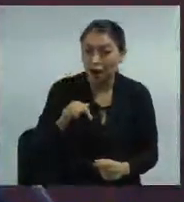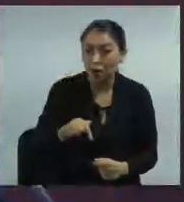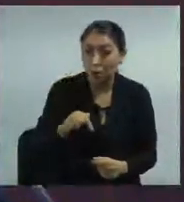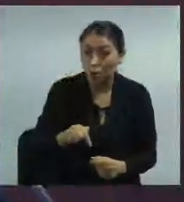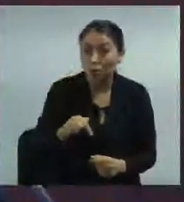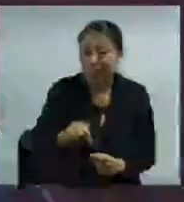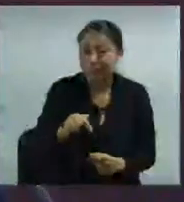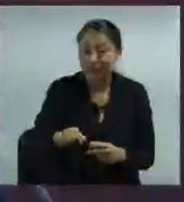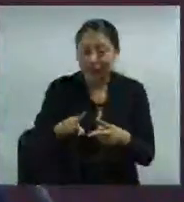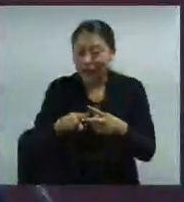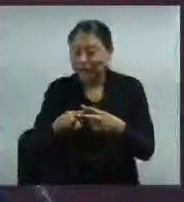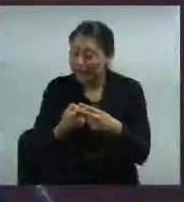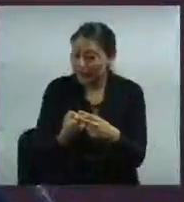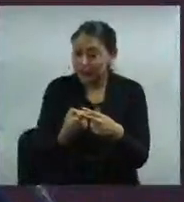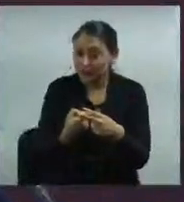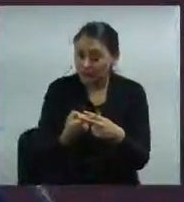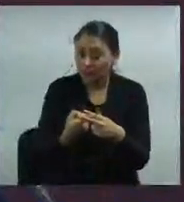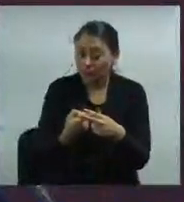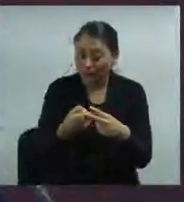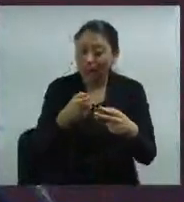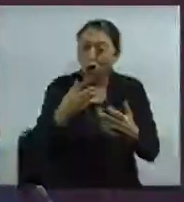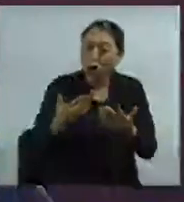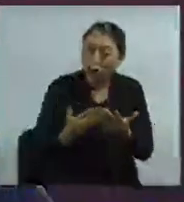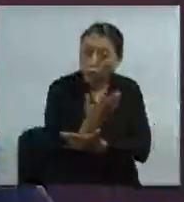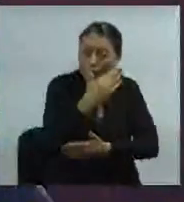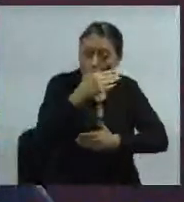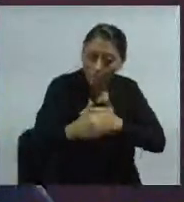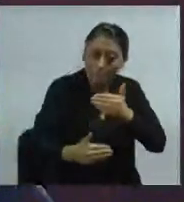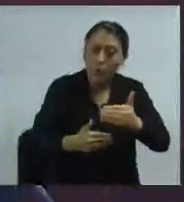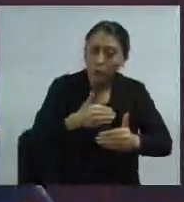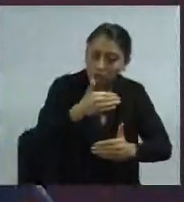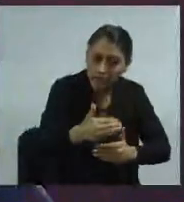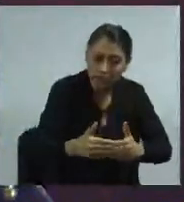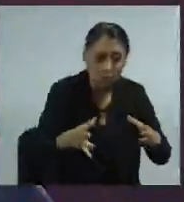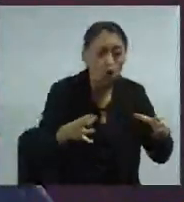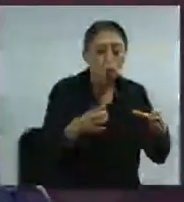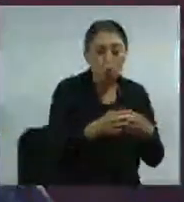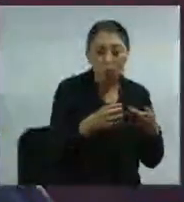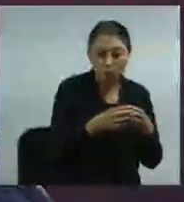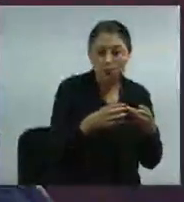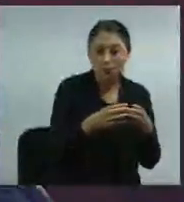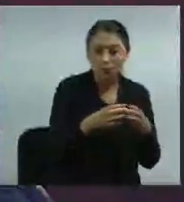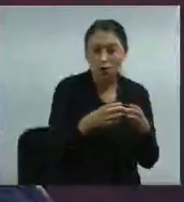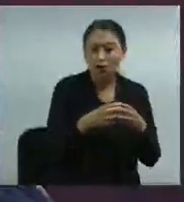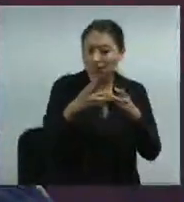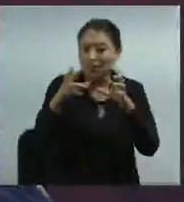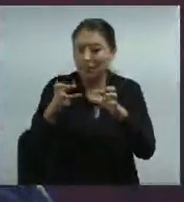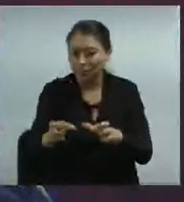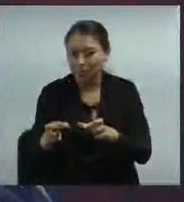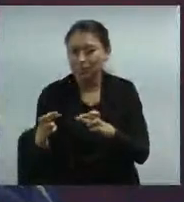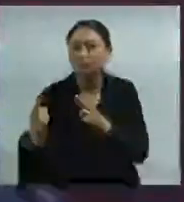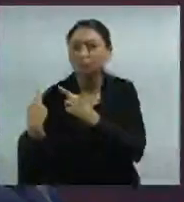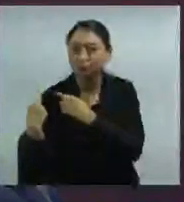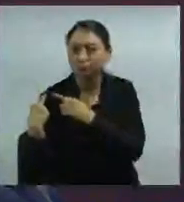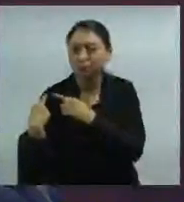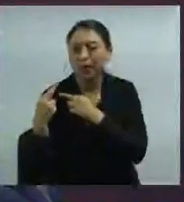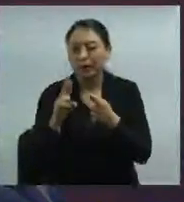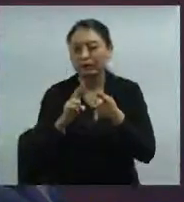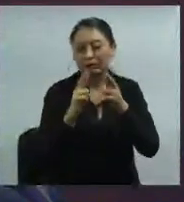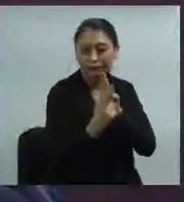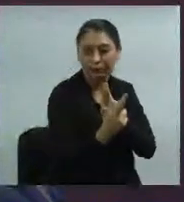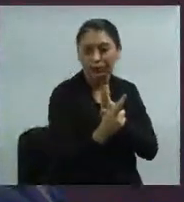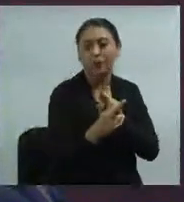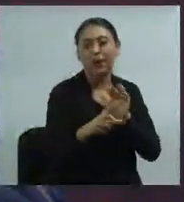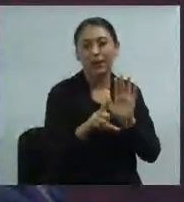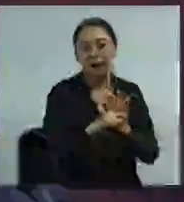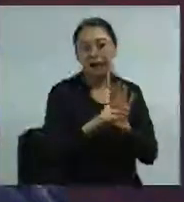las puertas de entrar a un nuevo proceso de comisiones de postulación, se pretenda reformar esa ley. Me parece que no